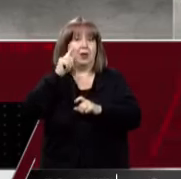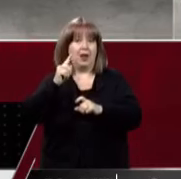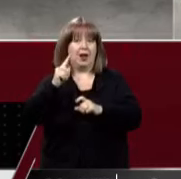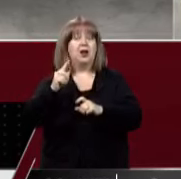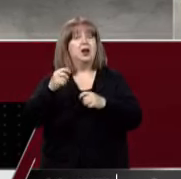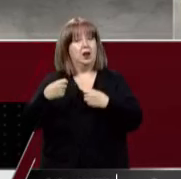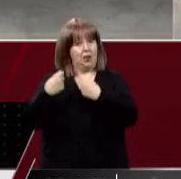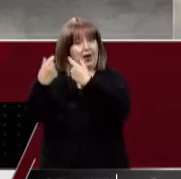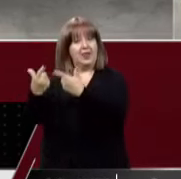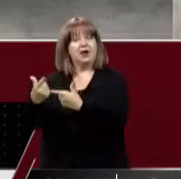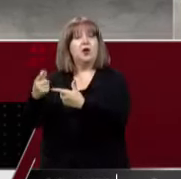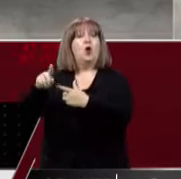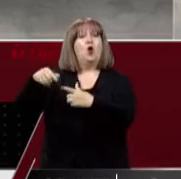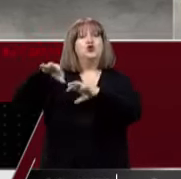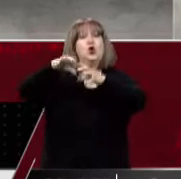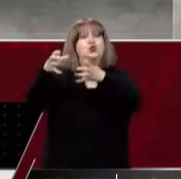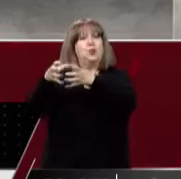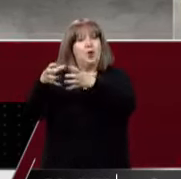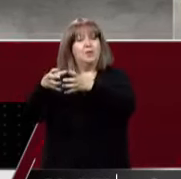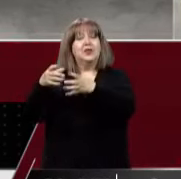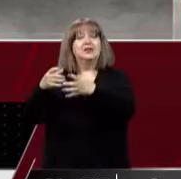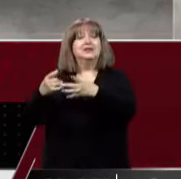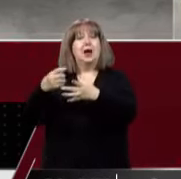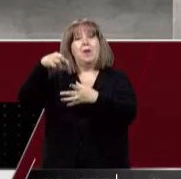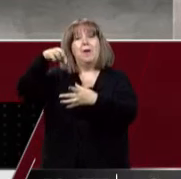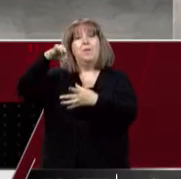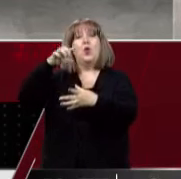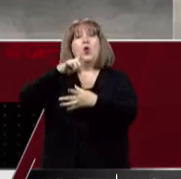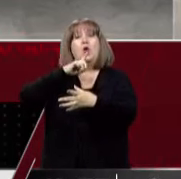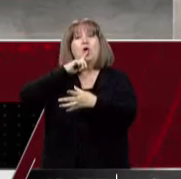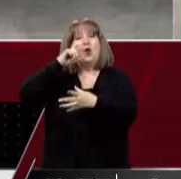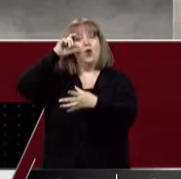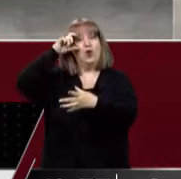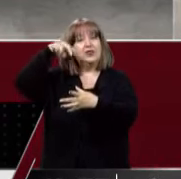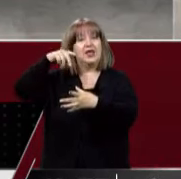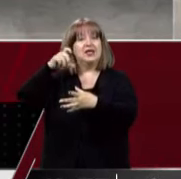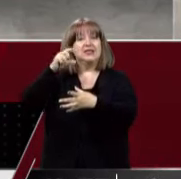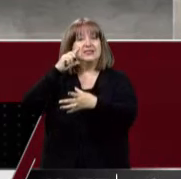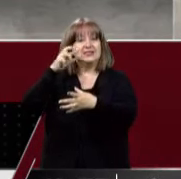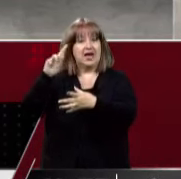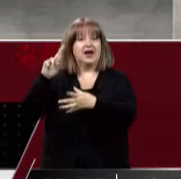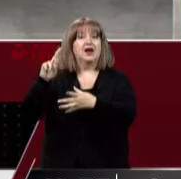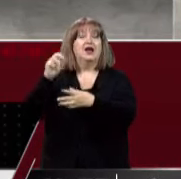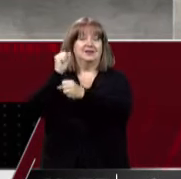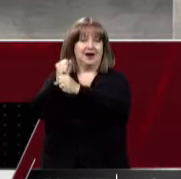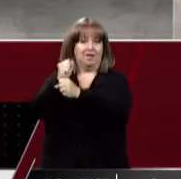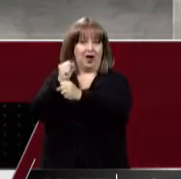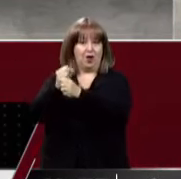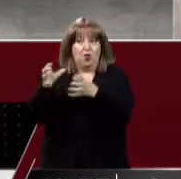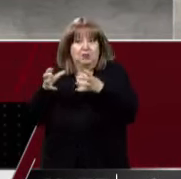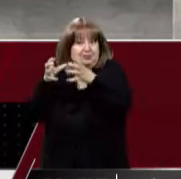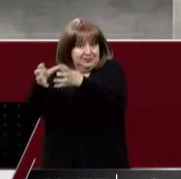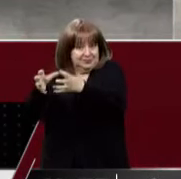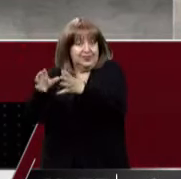Trabajo. También, esa es otra medida que conjunto con este, justamente o al mismo tiempo de este bono, se confirmó para aquellos beneficiarios,